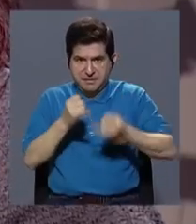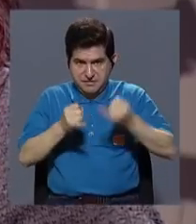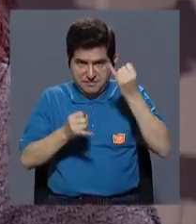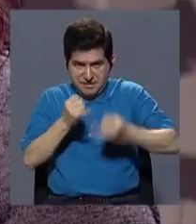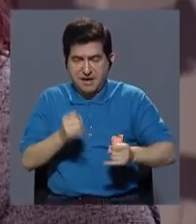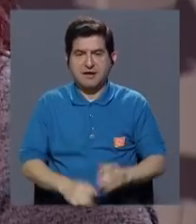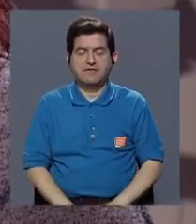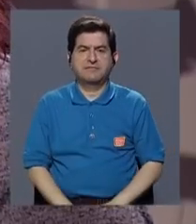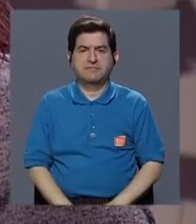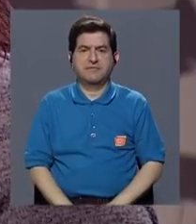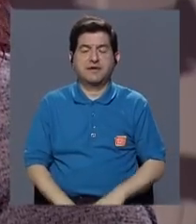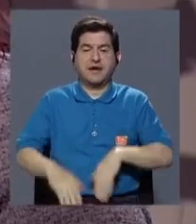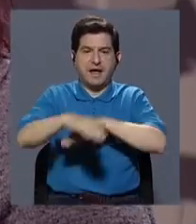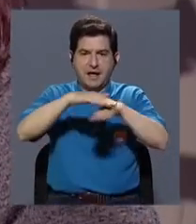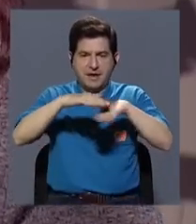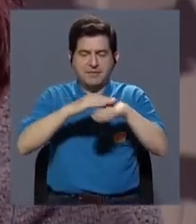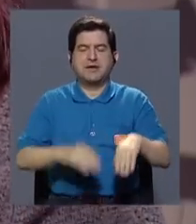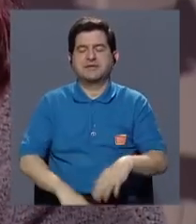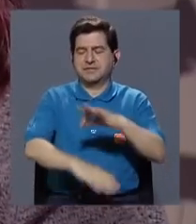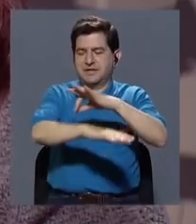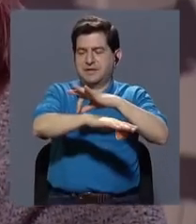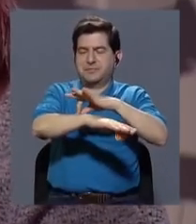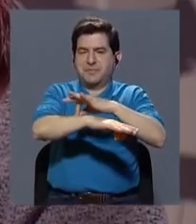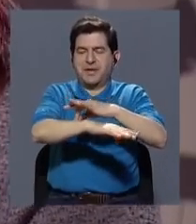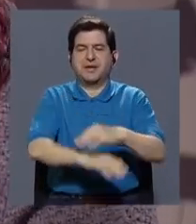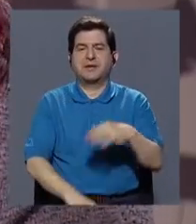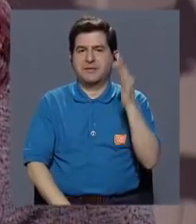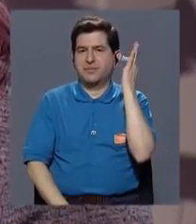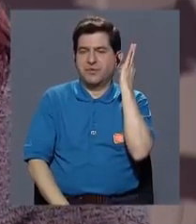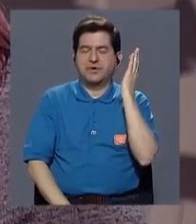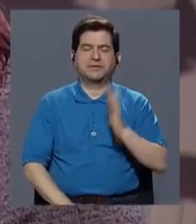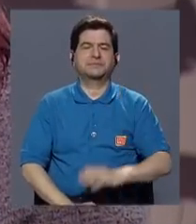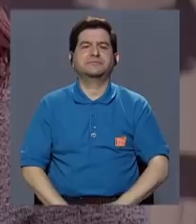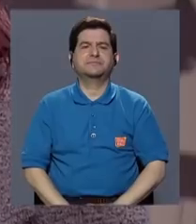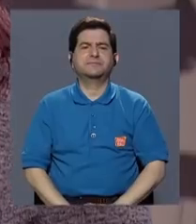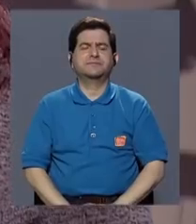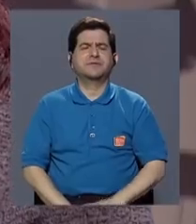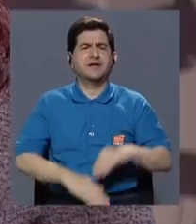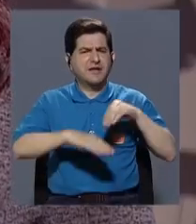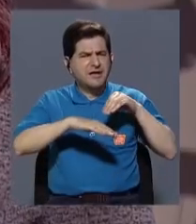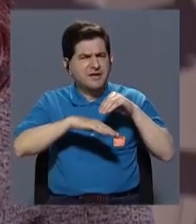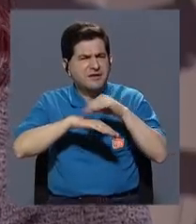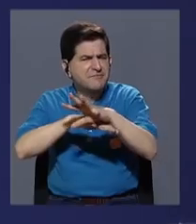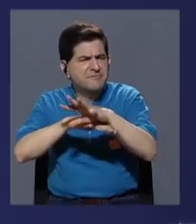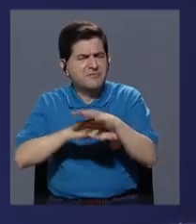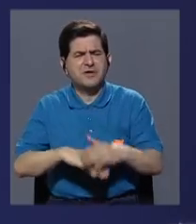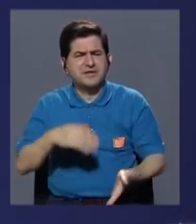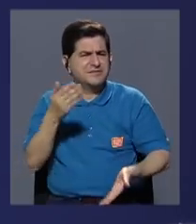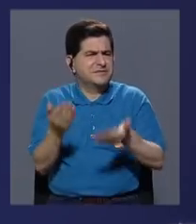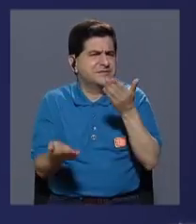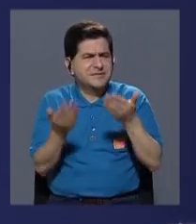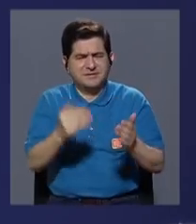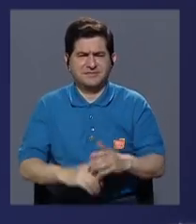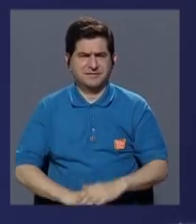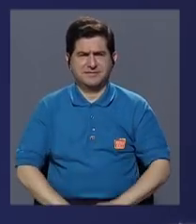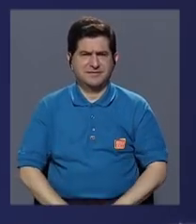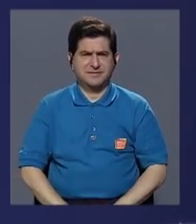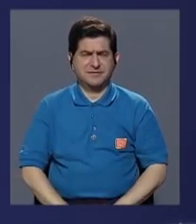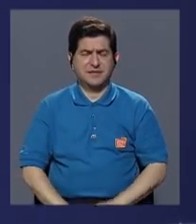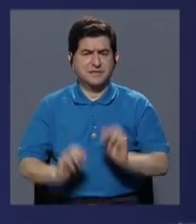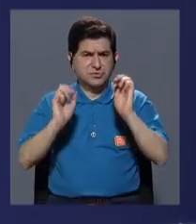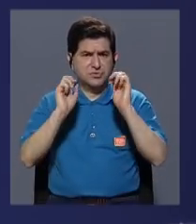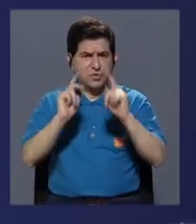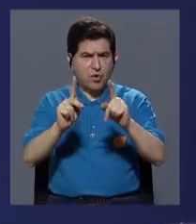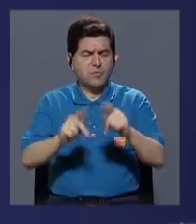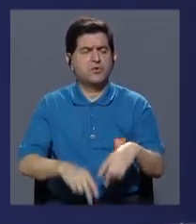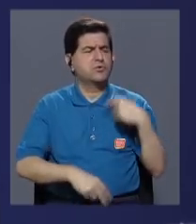bueno por ser la la base de piel de mujer que tanto influyó el hecho de que tuviera